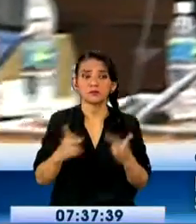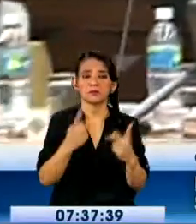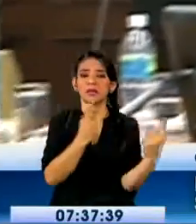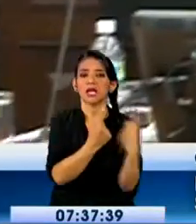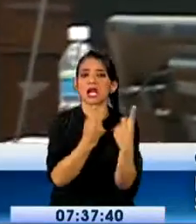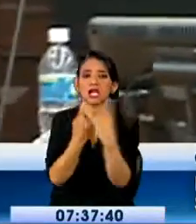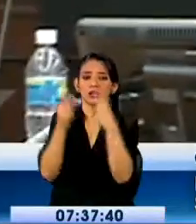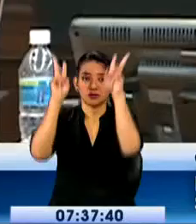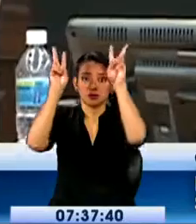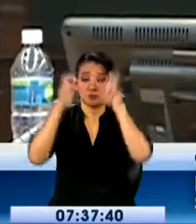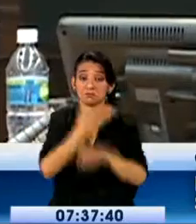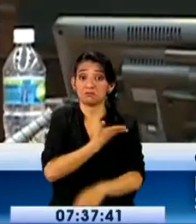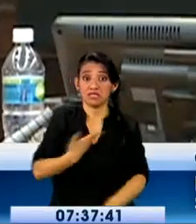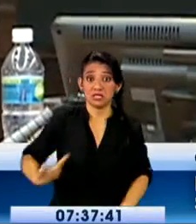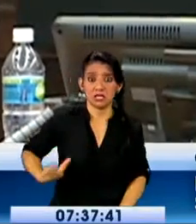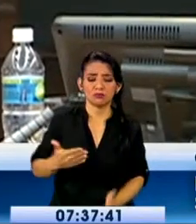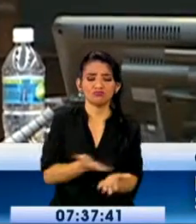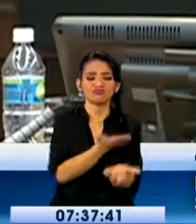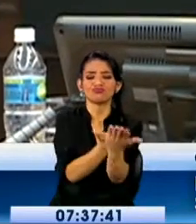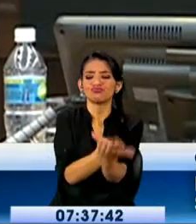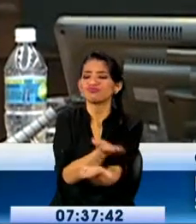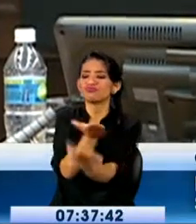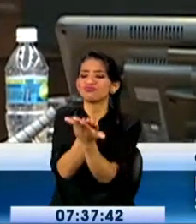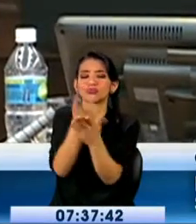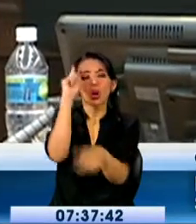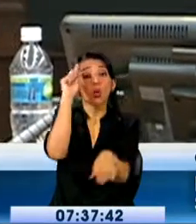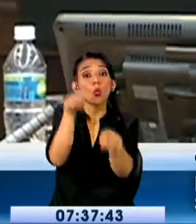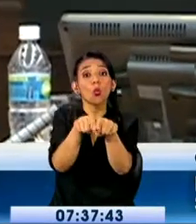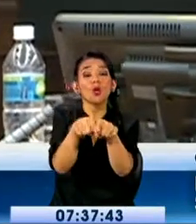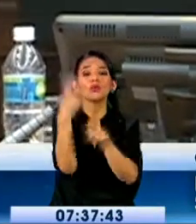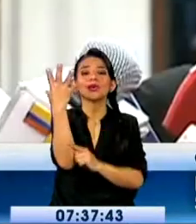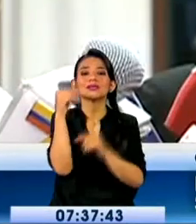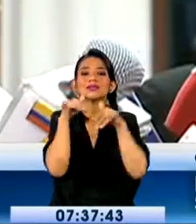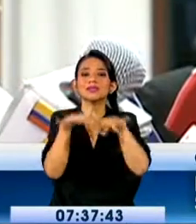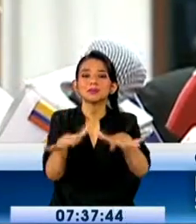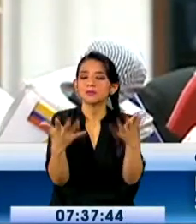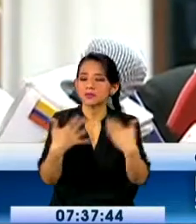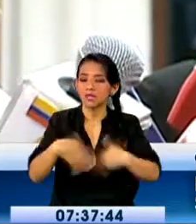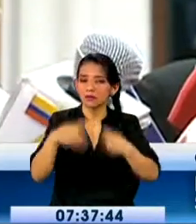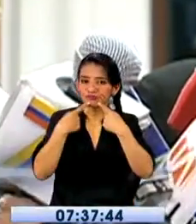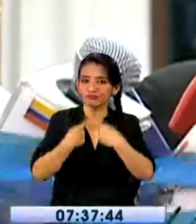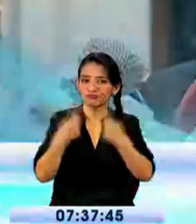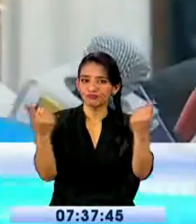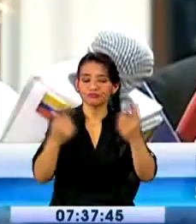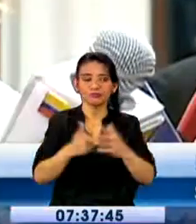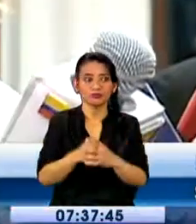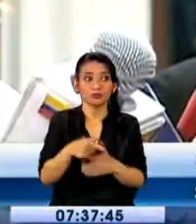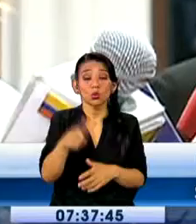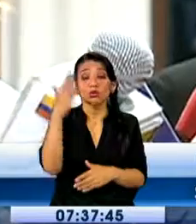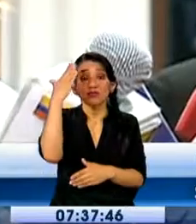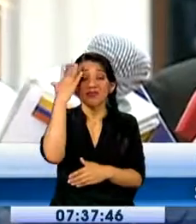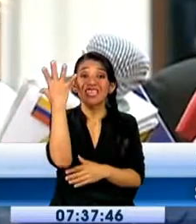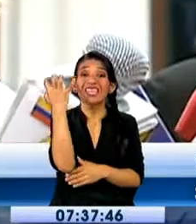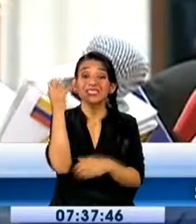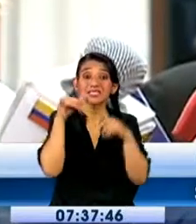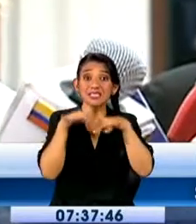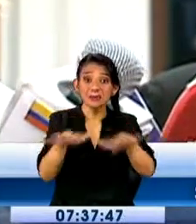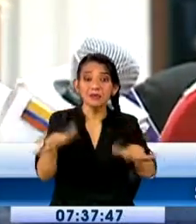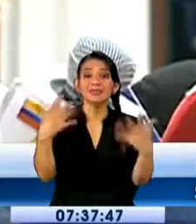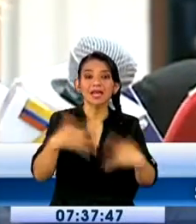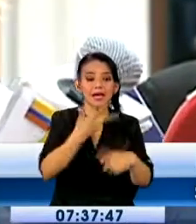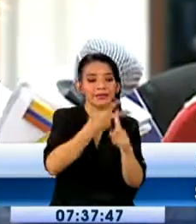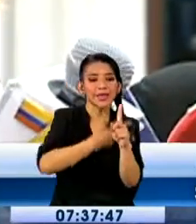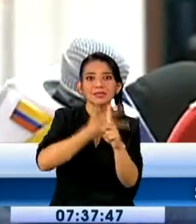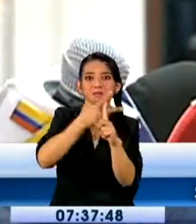Se asegura que el presidente presentará los primeros acuerdos el próximo 15 de septiembre. Ustedes conocen que el día 15 son los 3 meses de plazo que